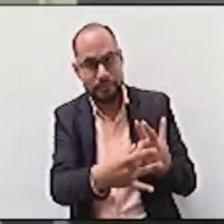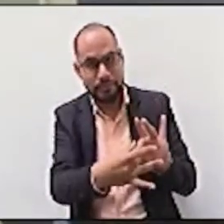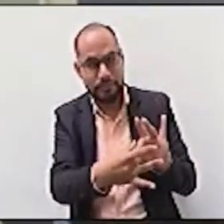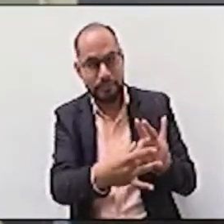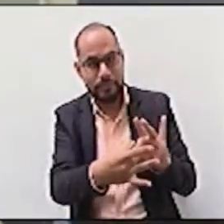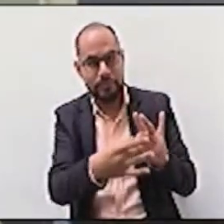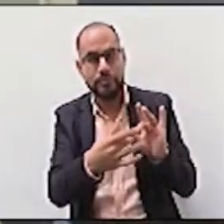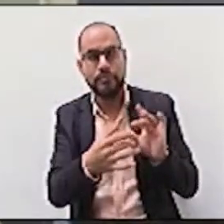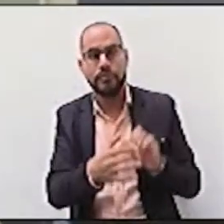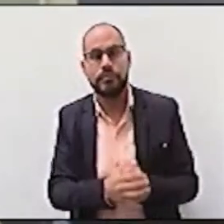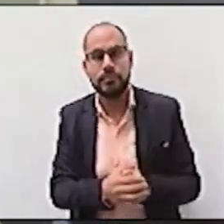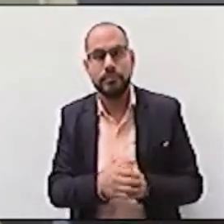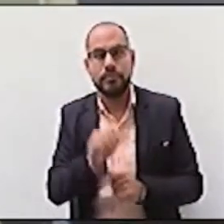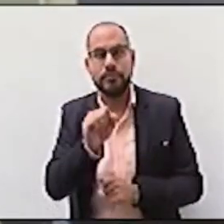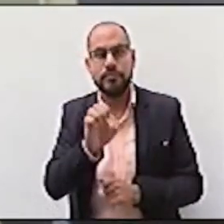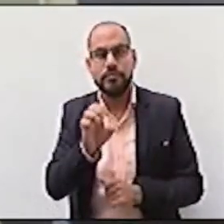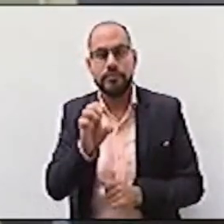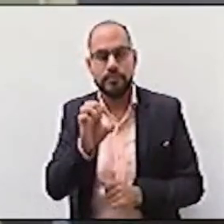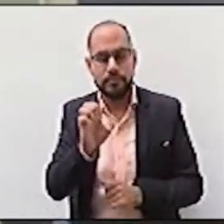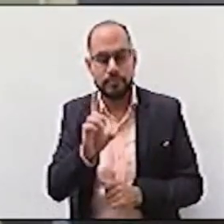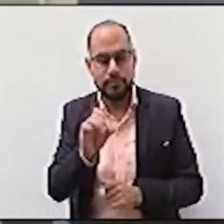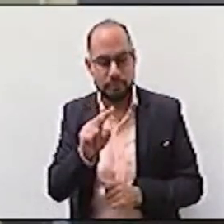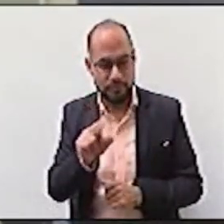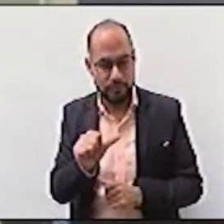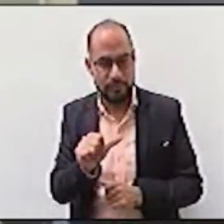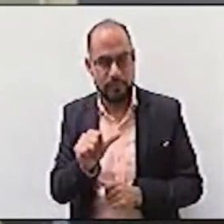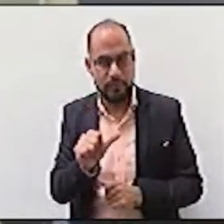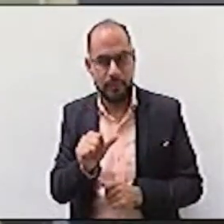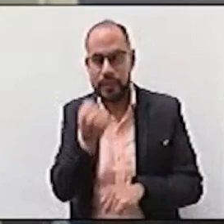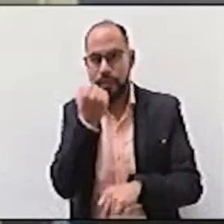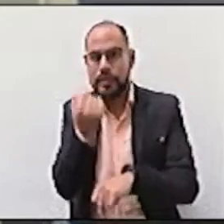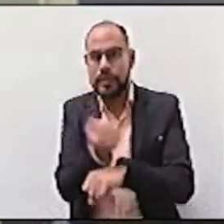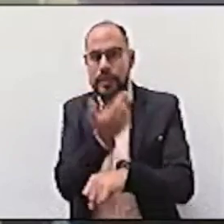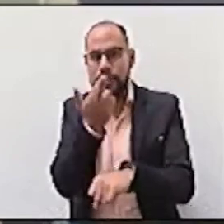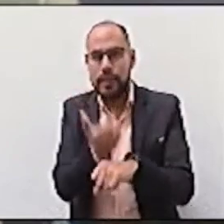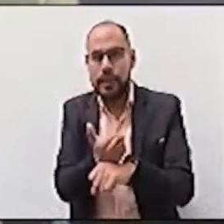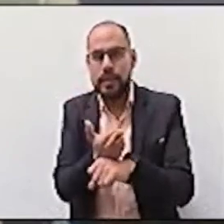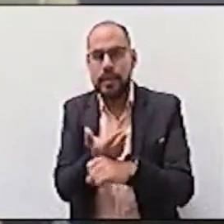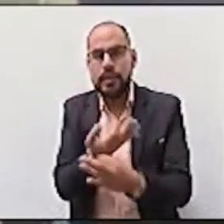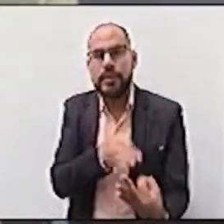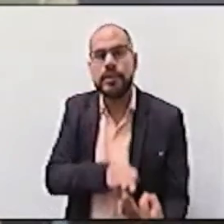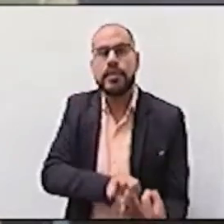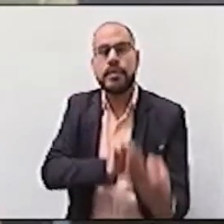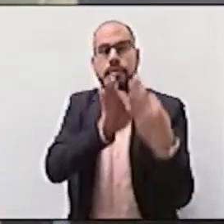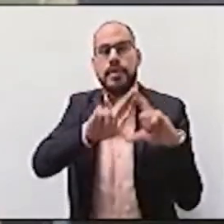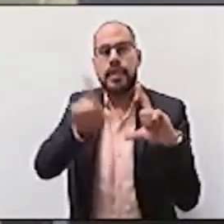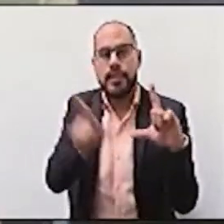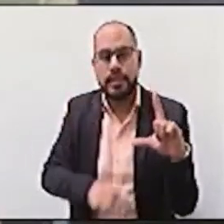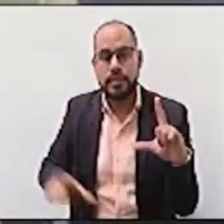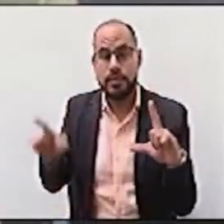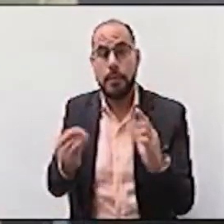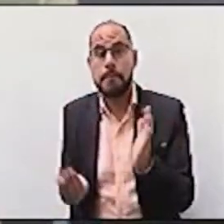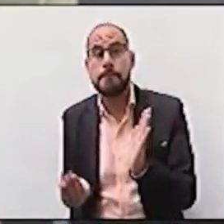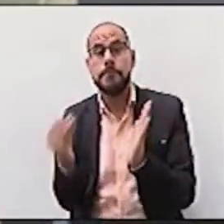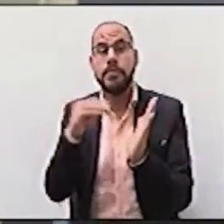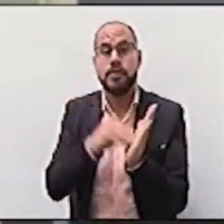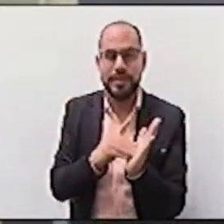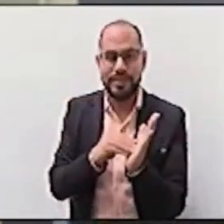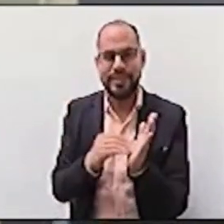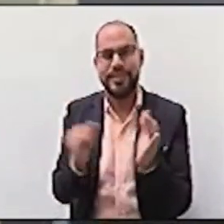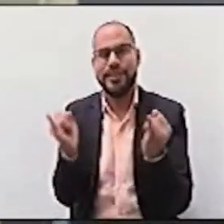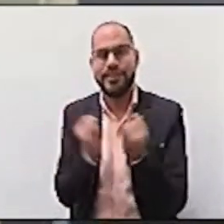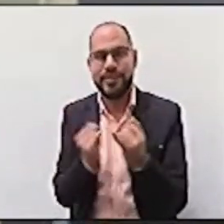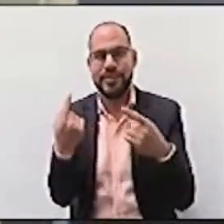forzosamente de la Secretaría de la Defensa Nacional. Se hicieron otras adiciones, como es el